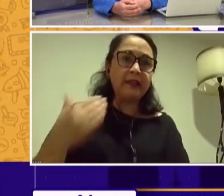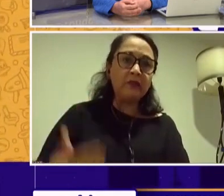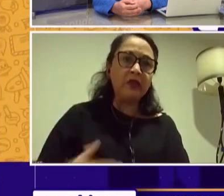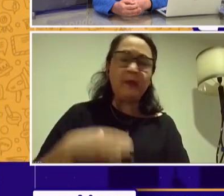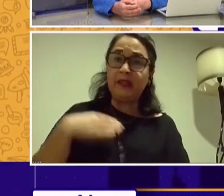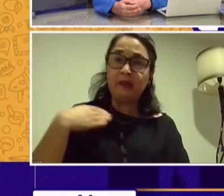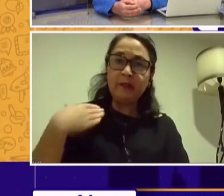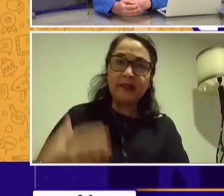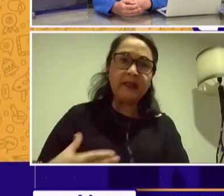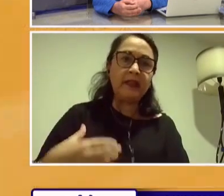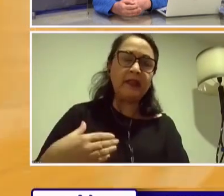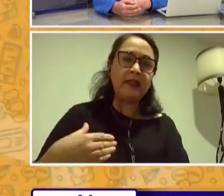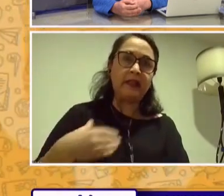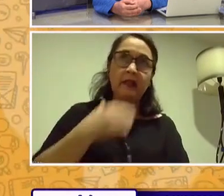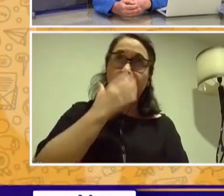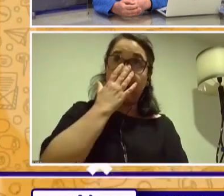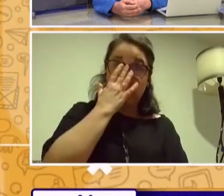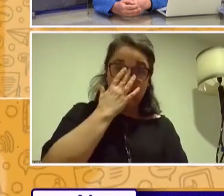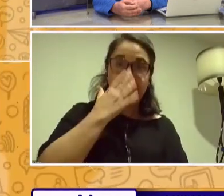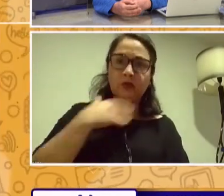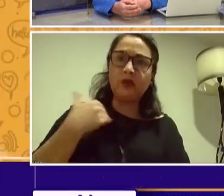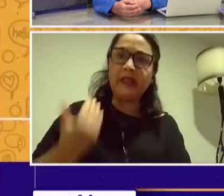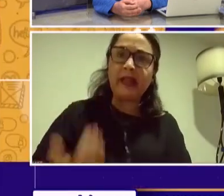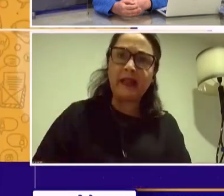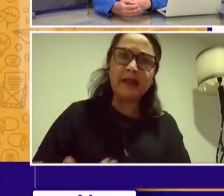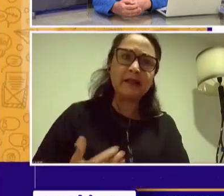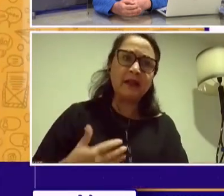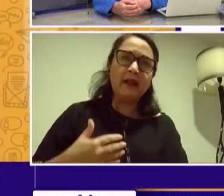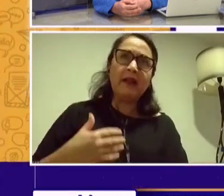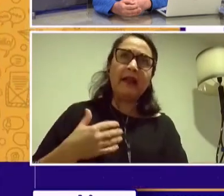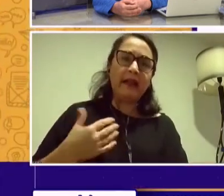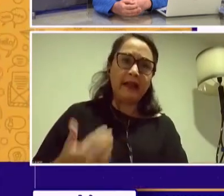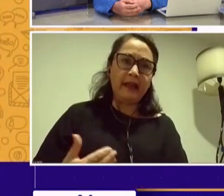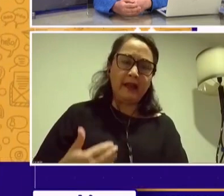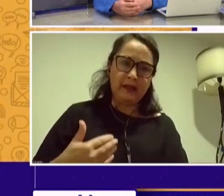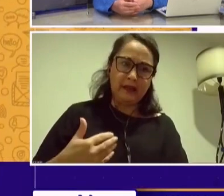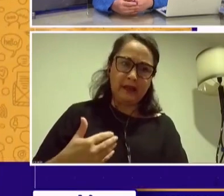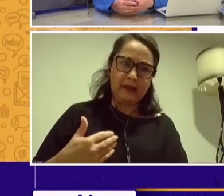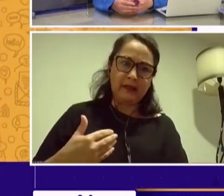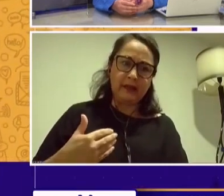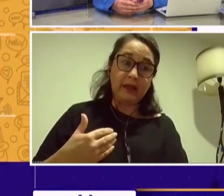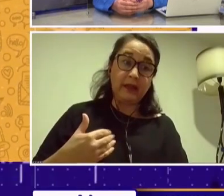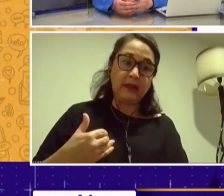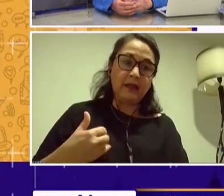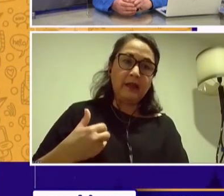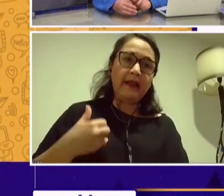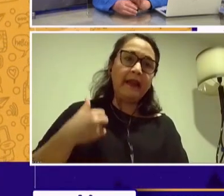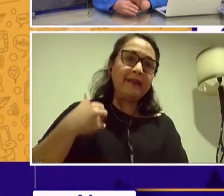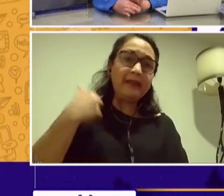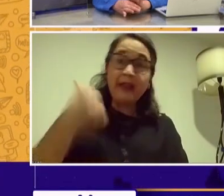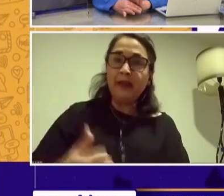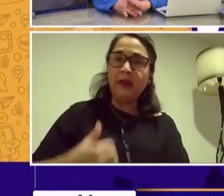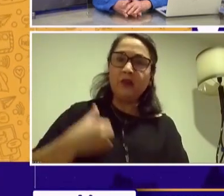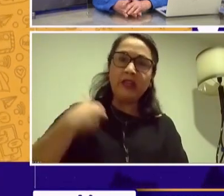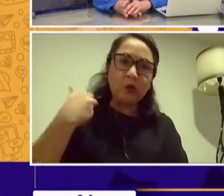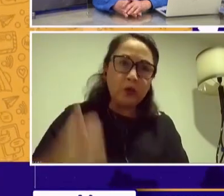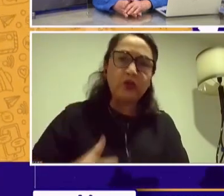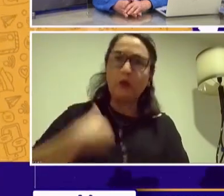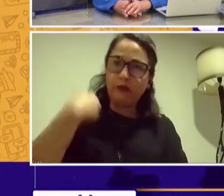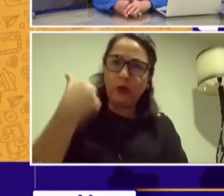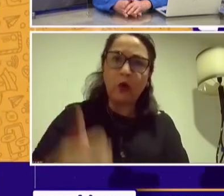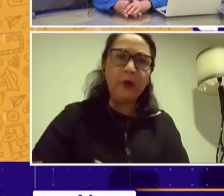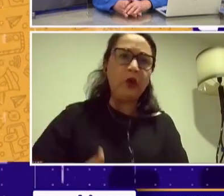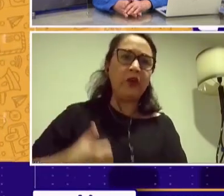ahora tenemos, lamentablemente, muchas autoridades que tienen un